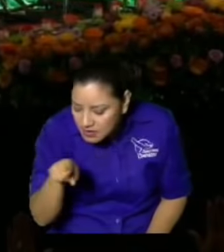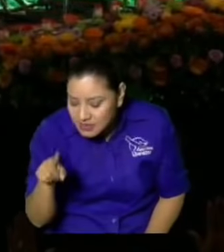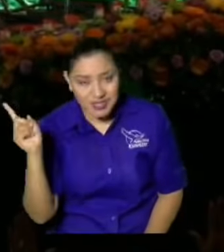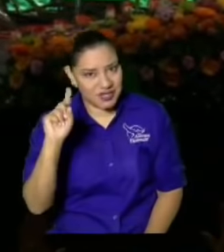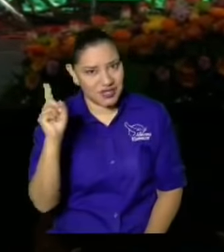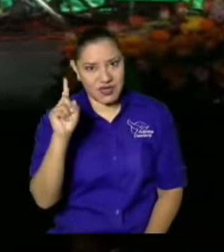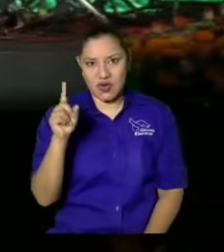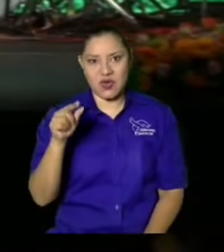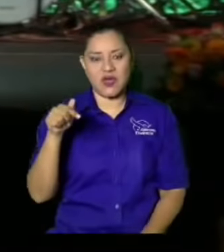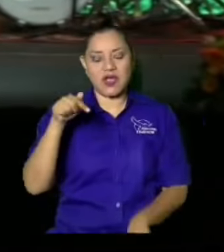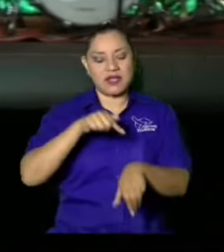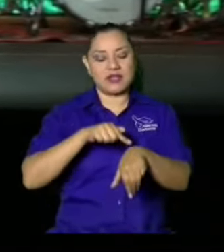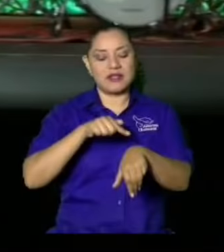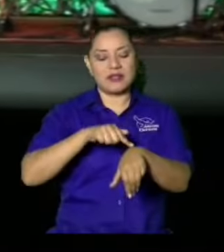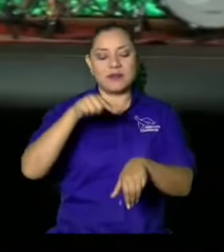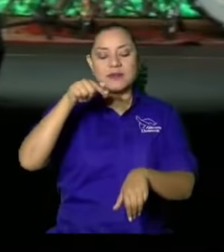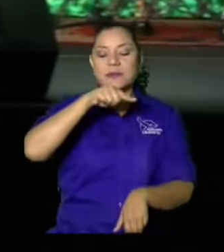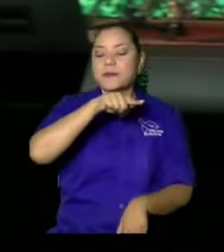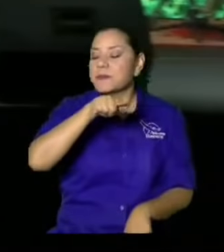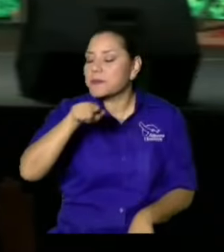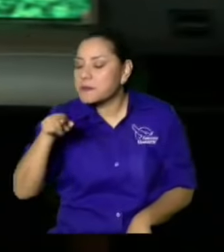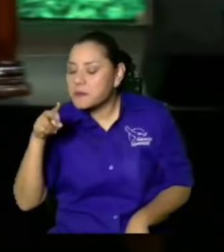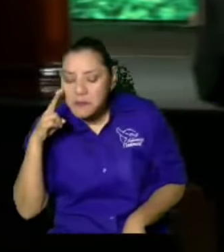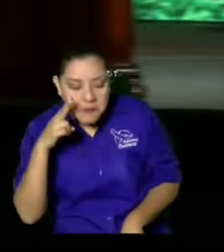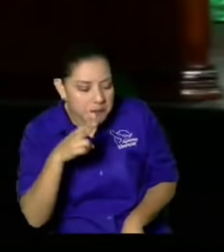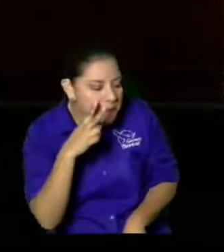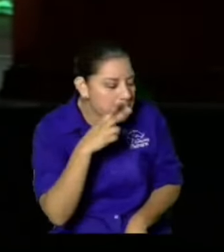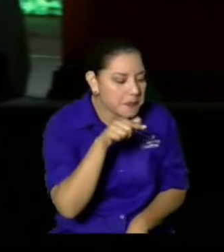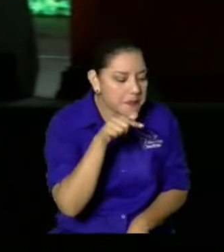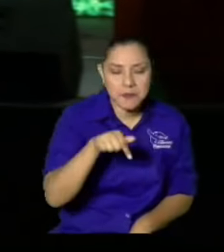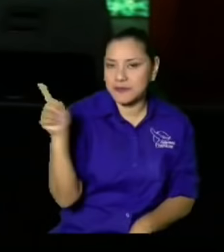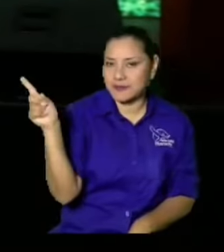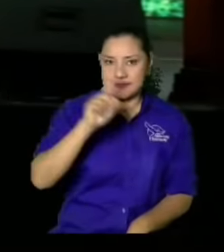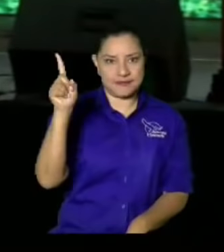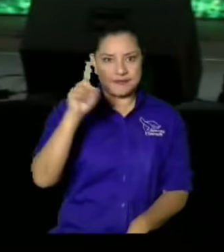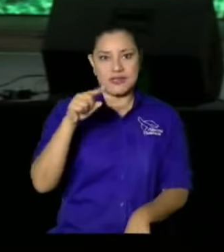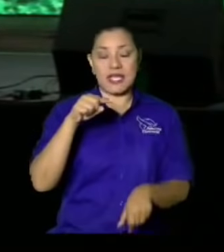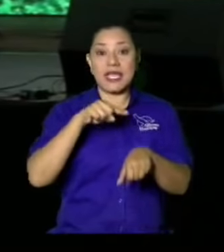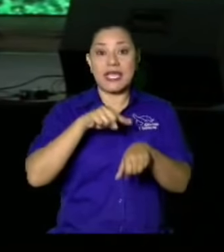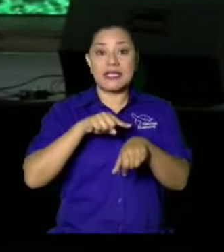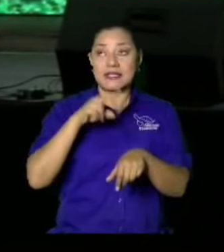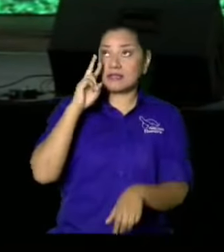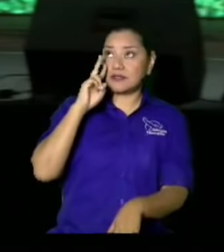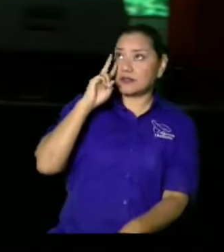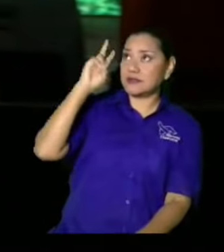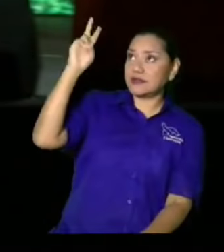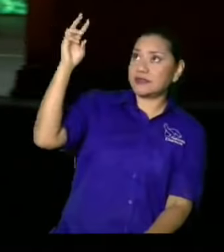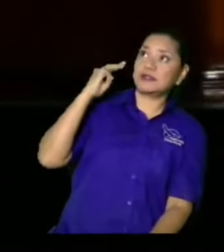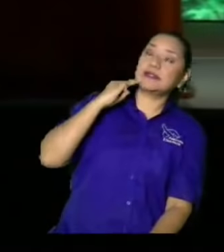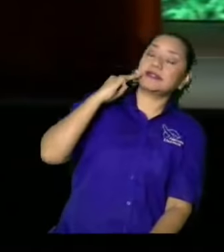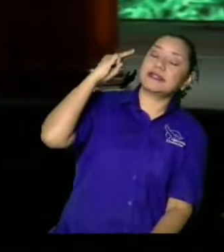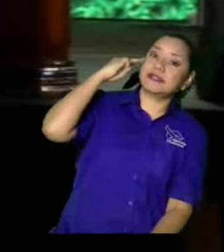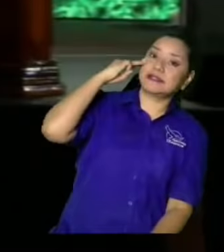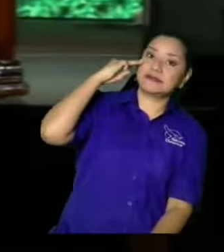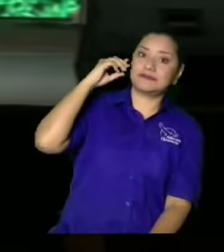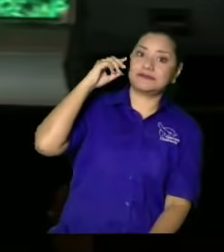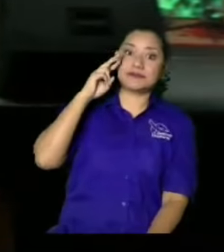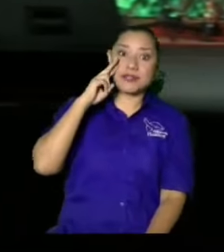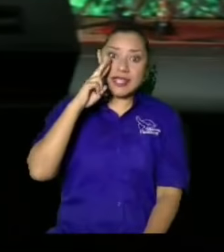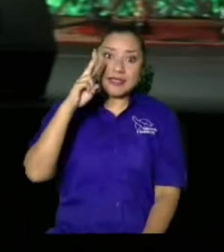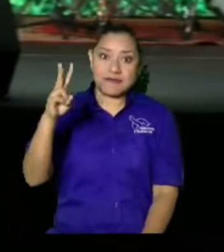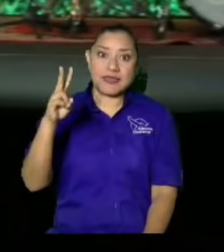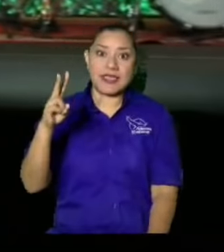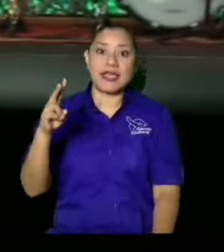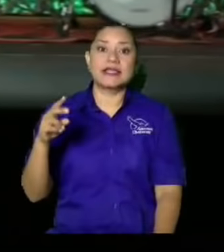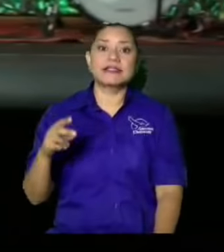tierra, ya no es tiempo de estar viendo solo lo material. No, es tiempo de levantar la cabeza, es tiempo de ver,